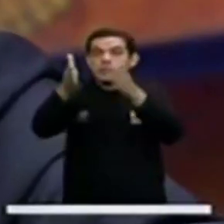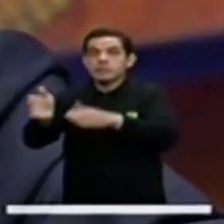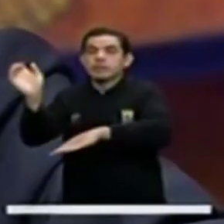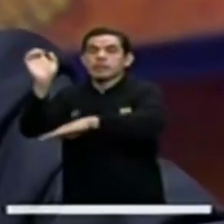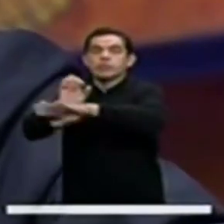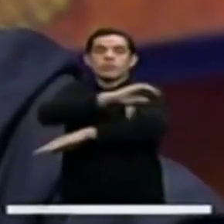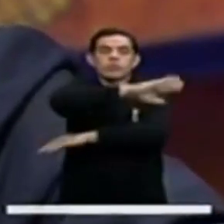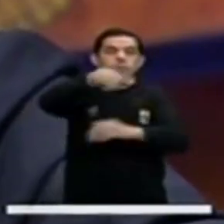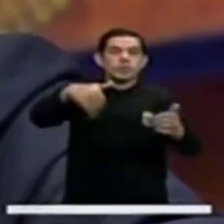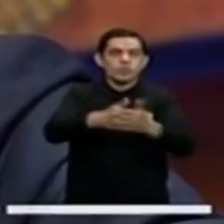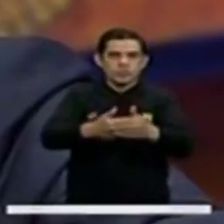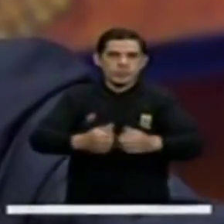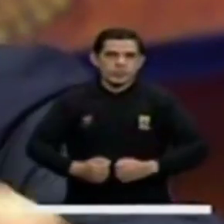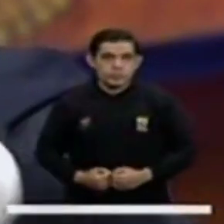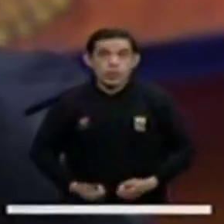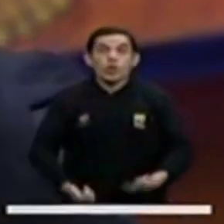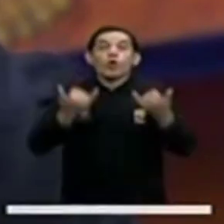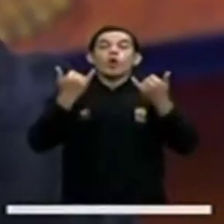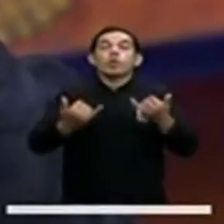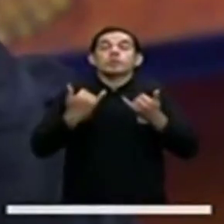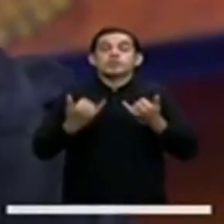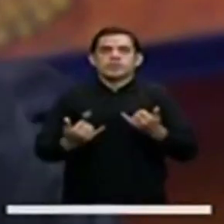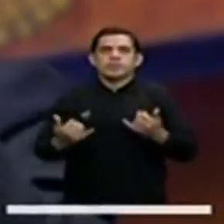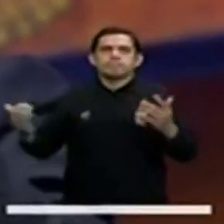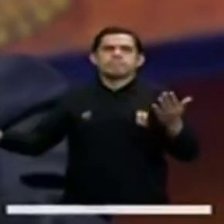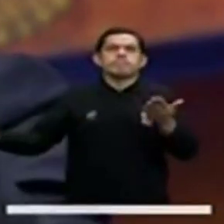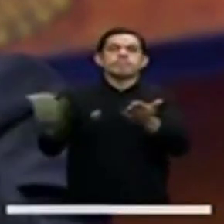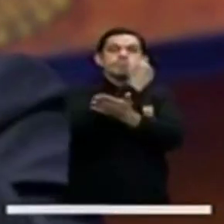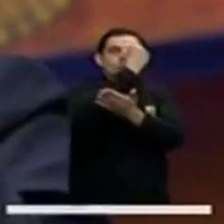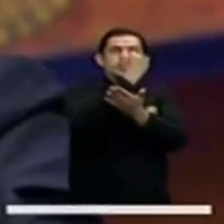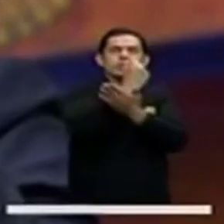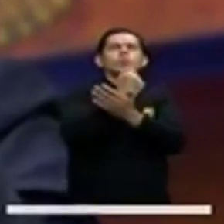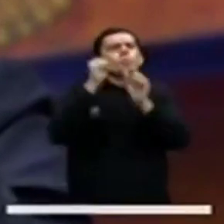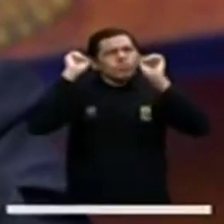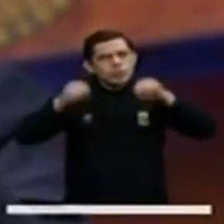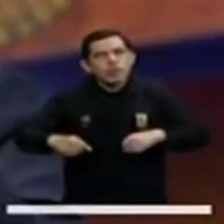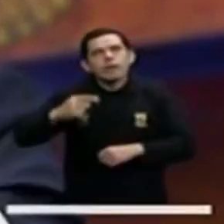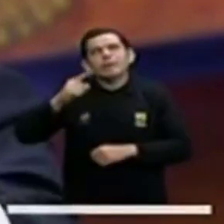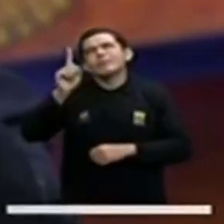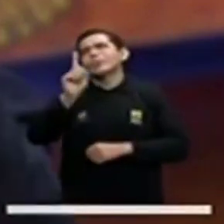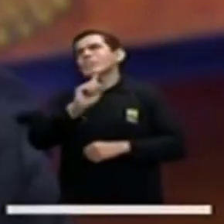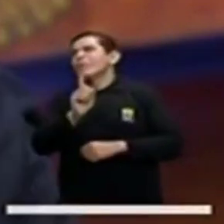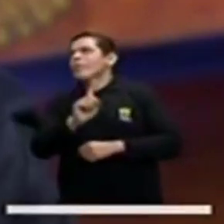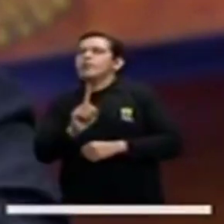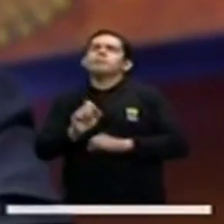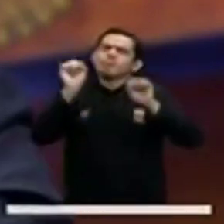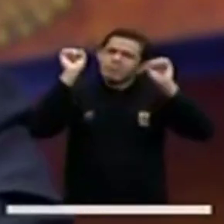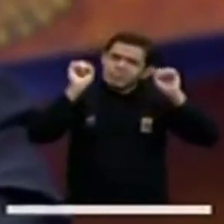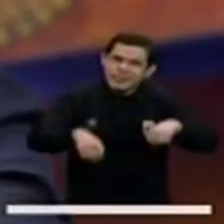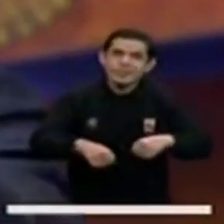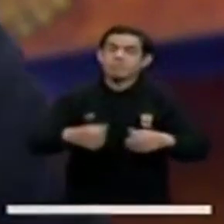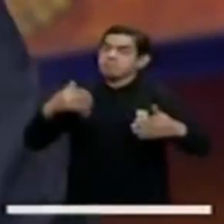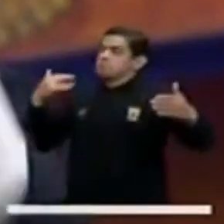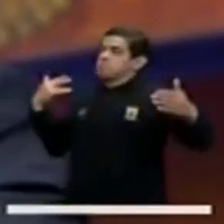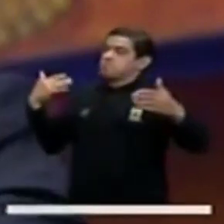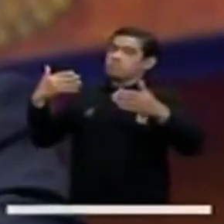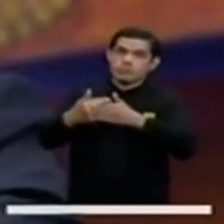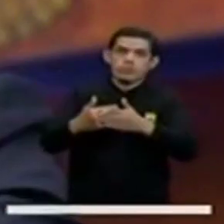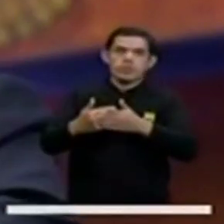ecuatorianos, todos. Esto es lograr lo inimaginable. Esto es hacer historia.